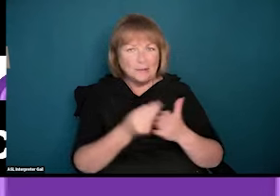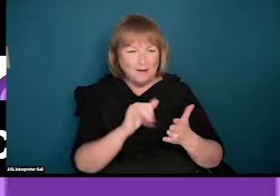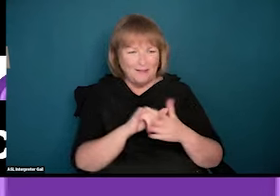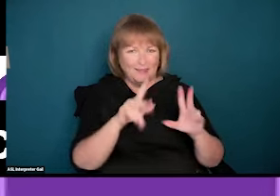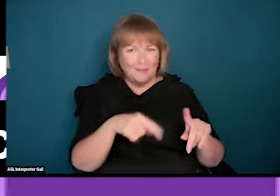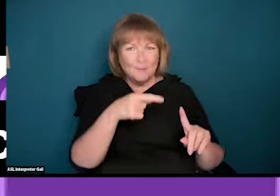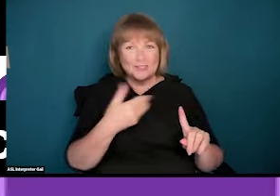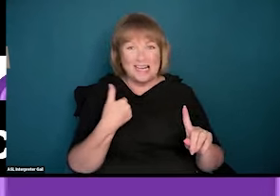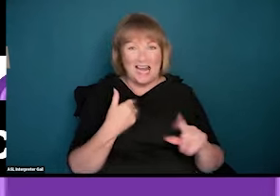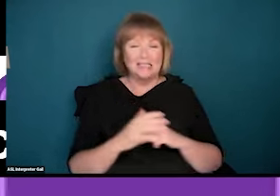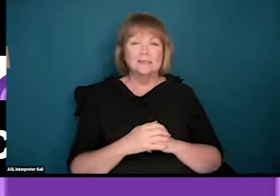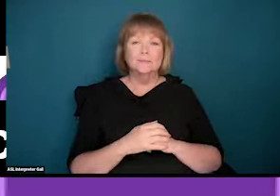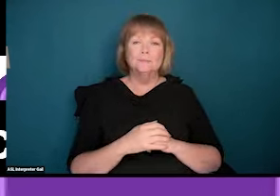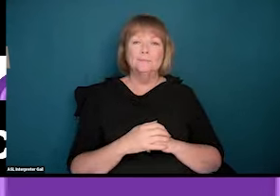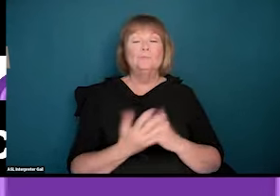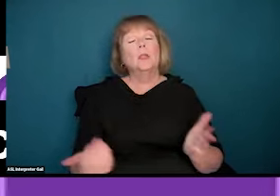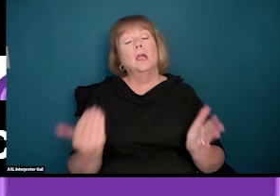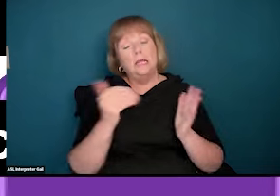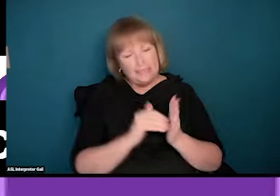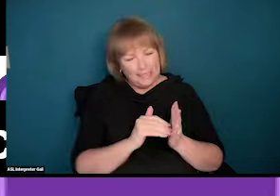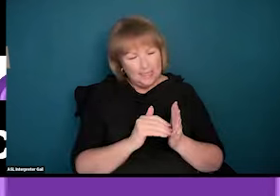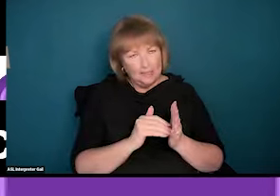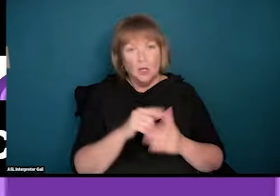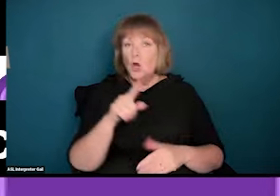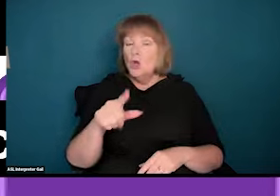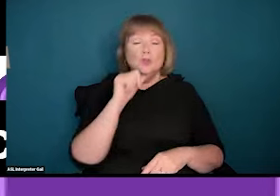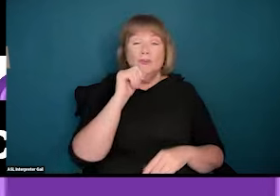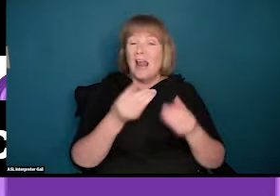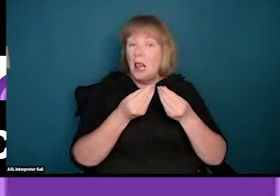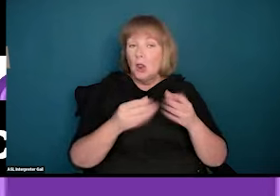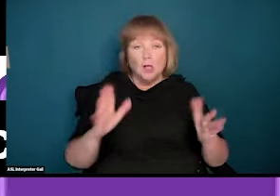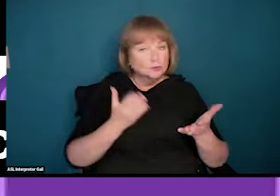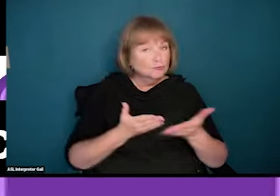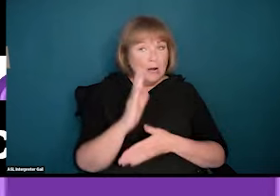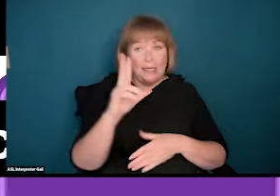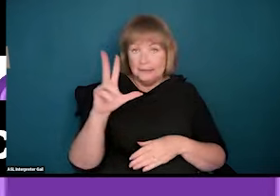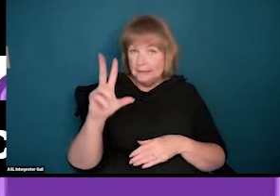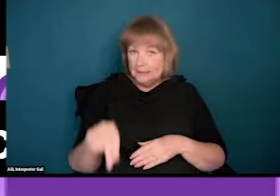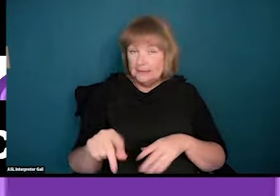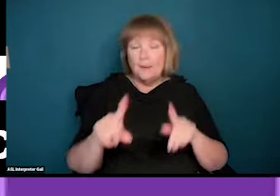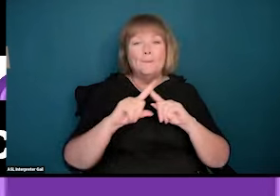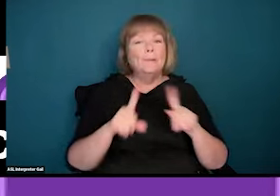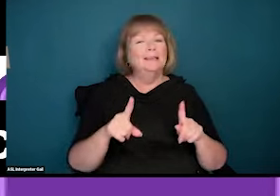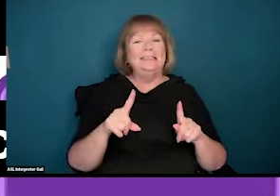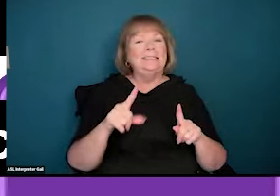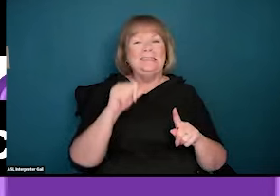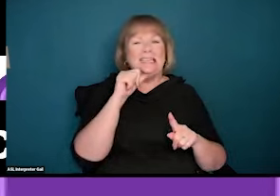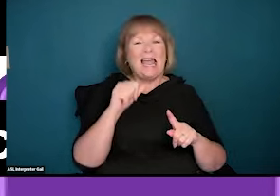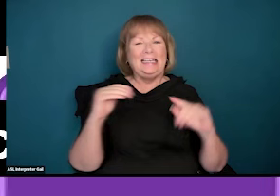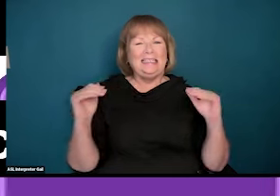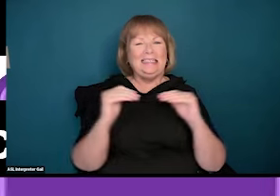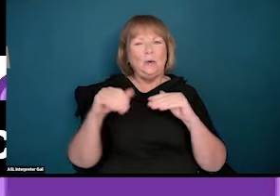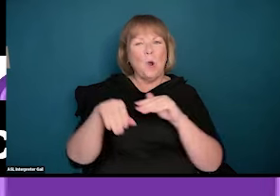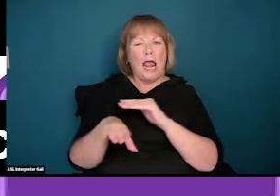esta persona no sea una persona que tenga poco escrúpulos porque es una persona que va a manejar los dineros. Usted tiene que